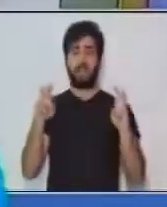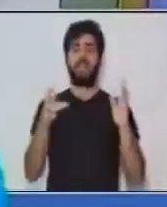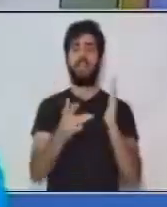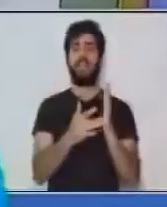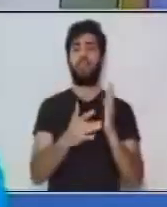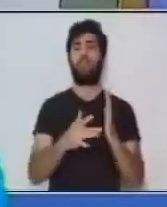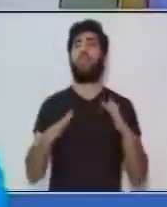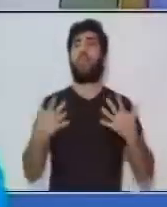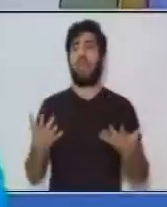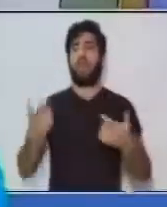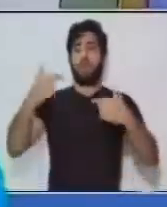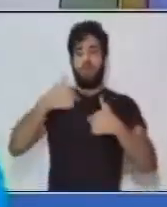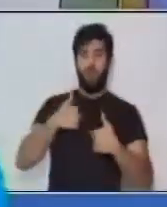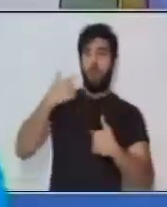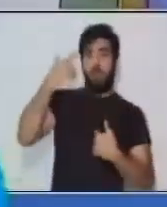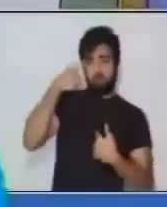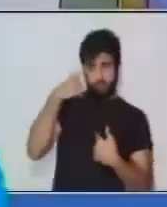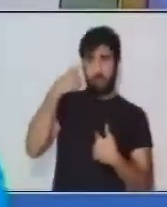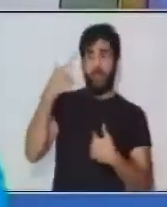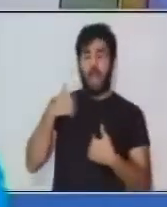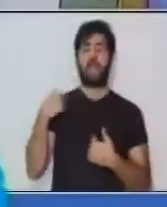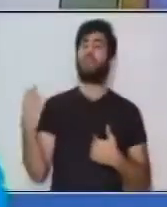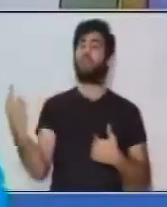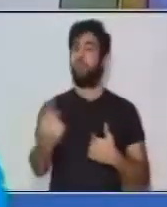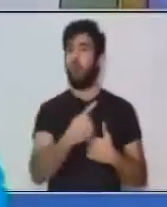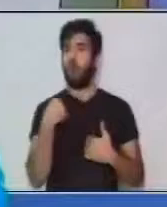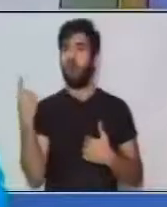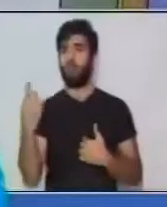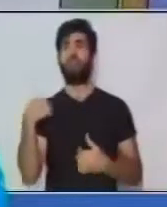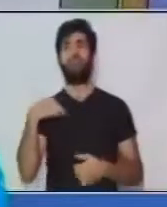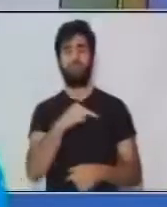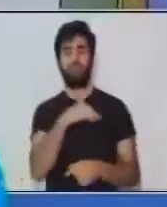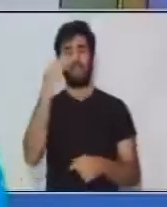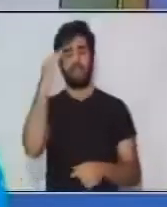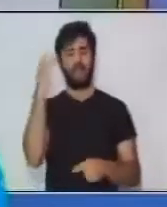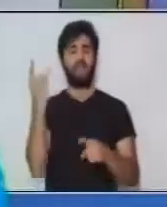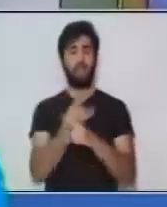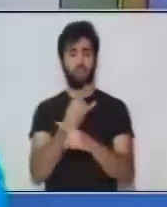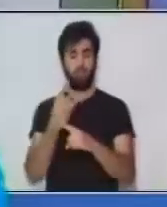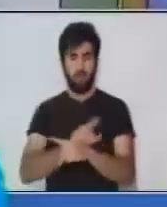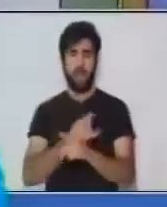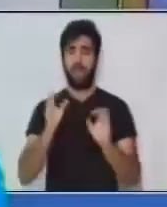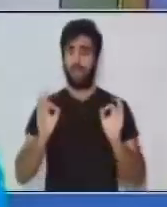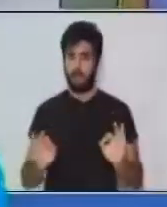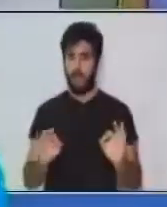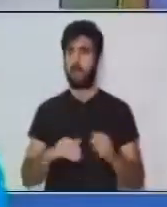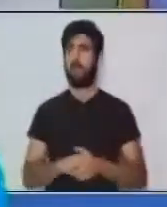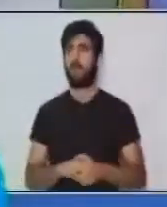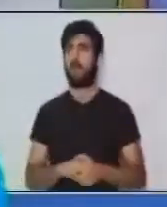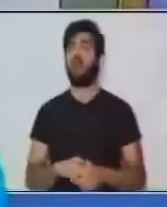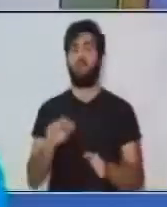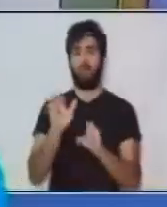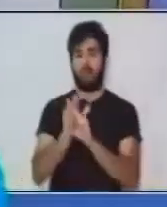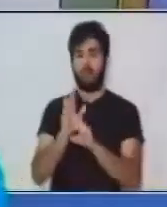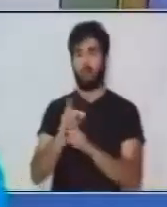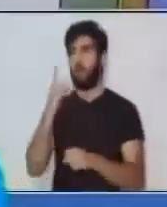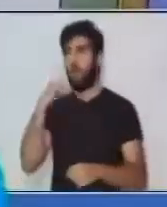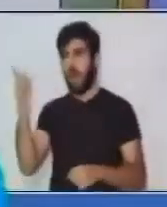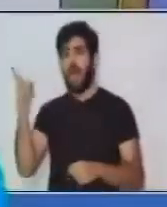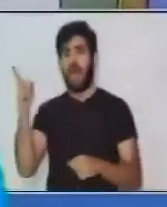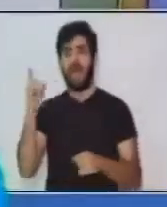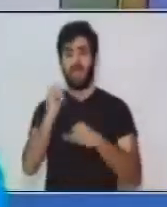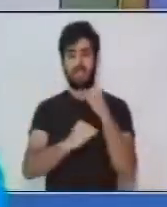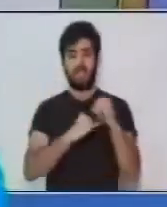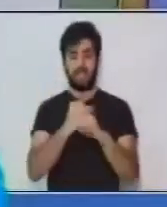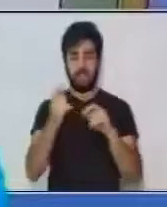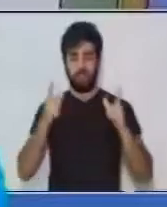yo considero, y comúnmente son las que todos nosotros utilizamos ahora en la actualidad, podemos identificar las diferentes páginas web que